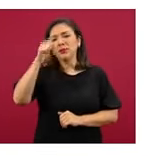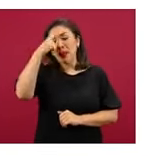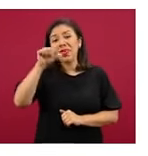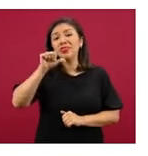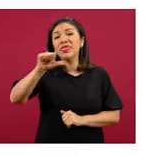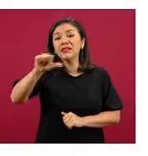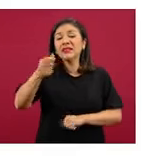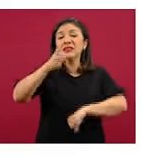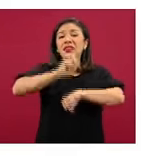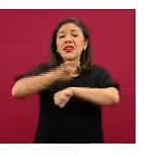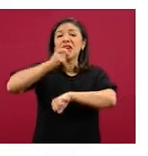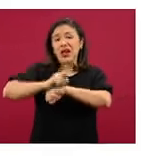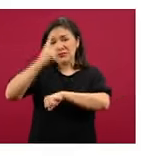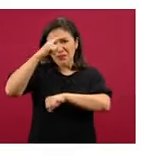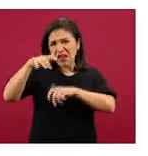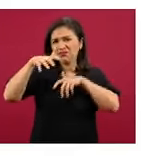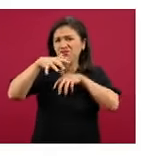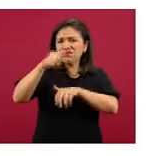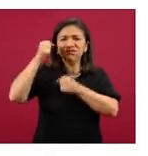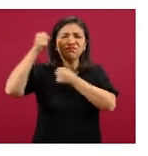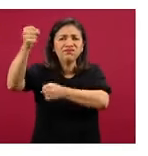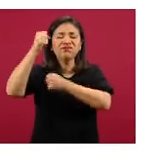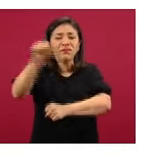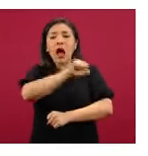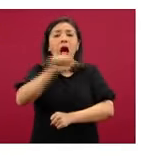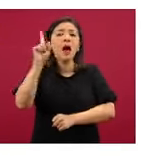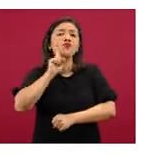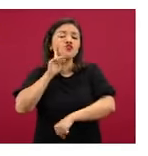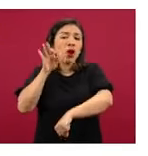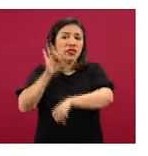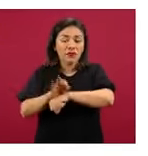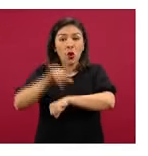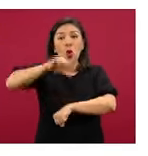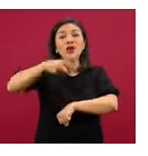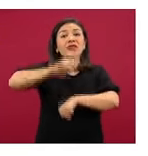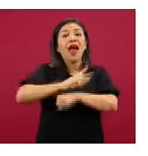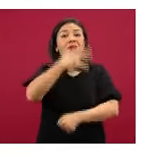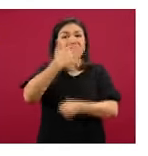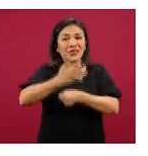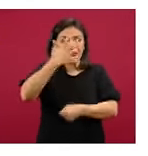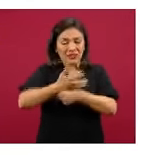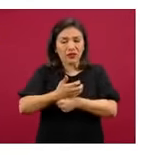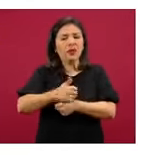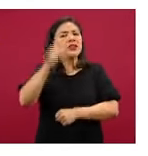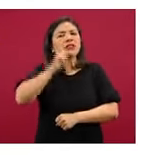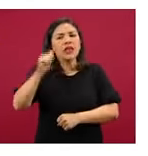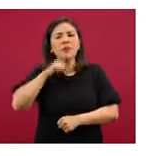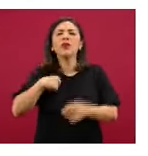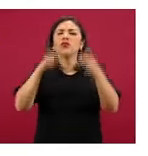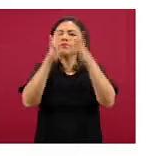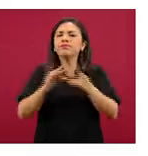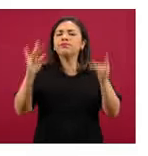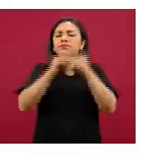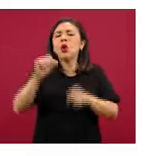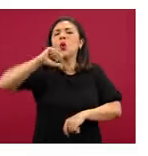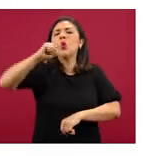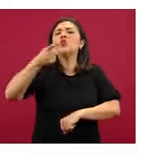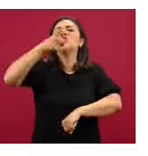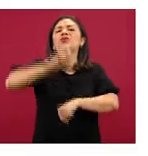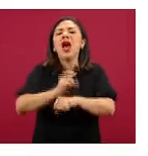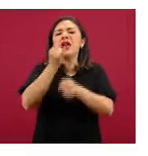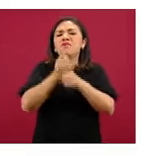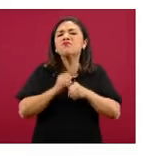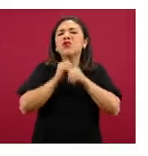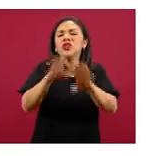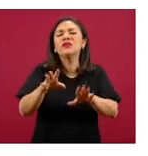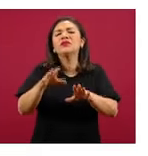día 5 de 16 y vamos a estar presentando todas en las vespertinas una viñeta con un dato importante,